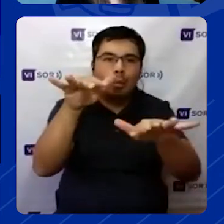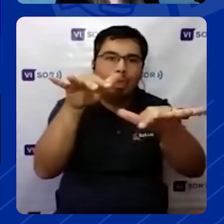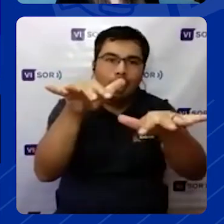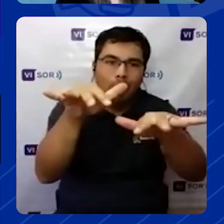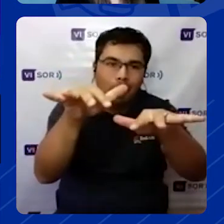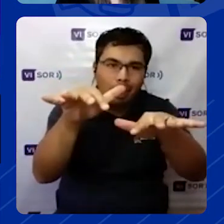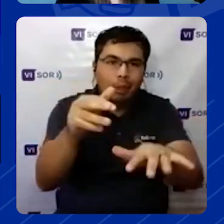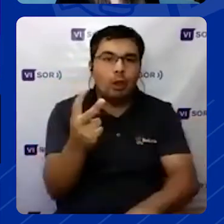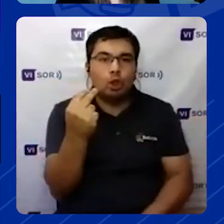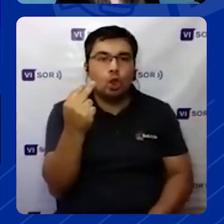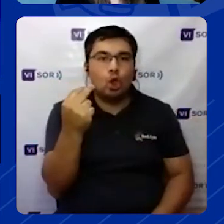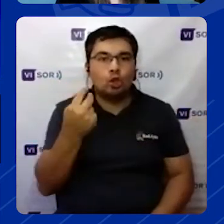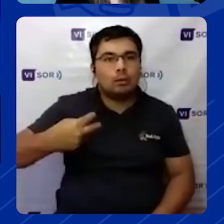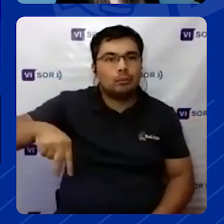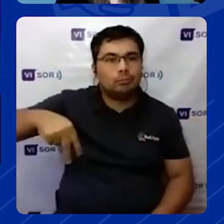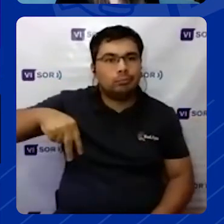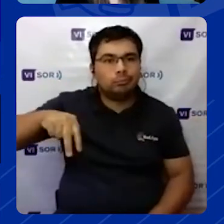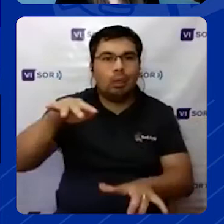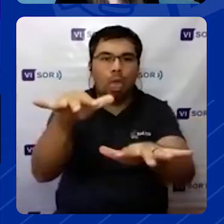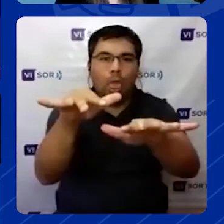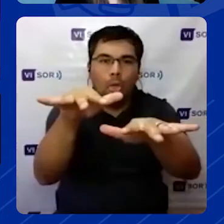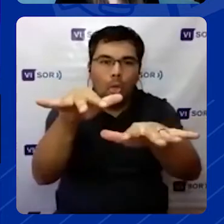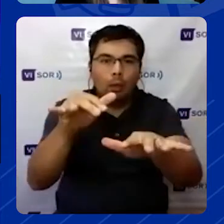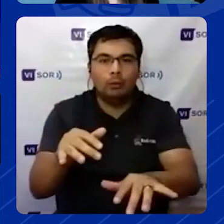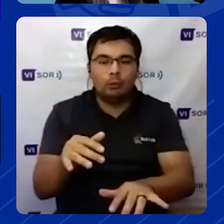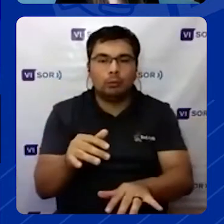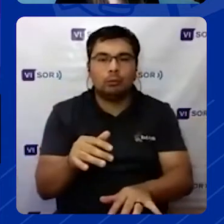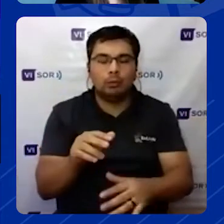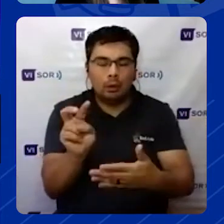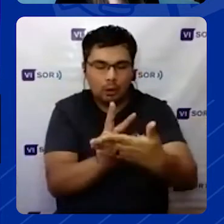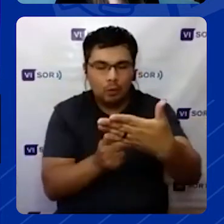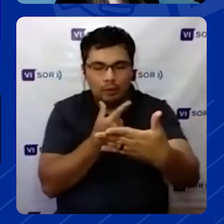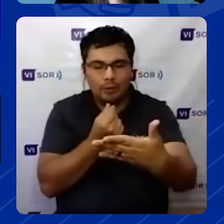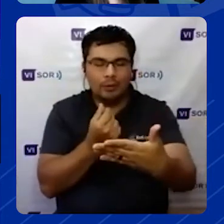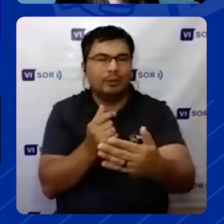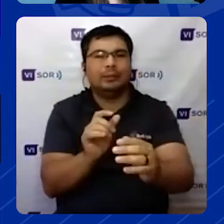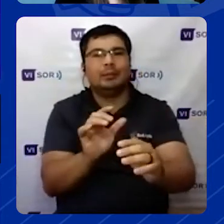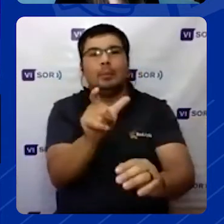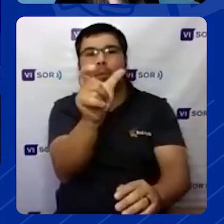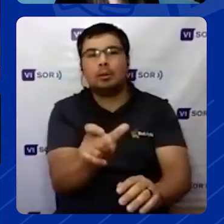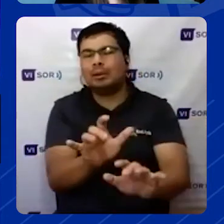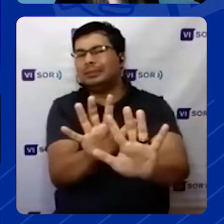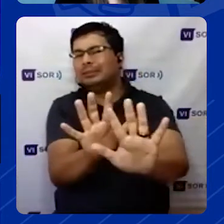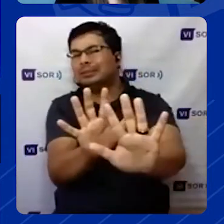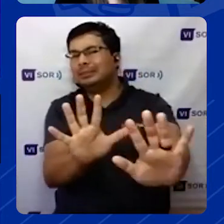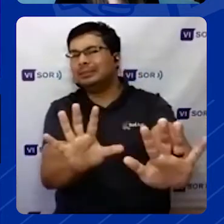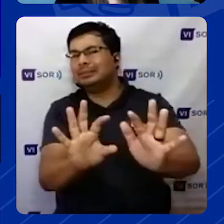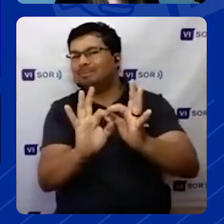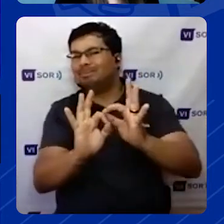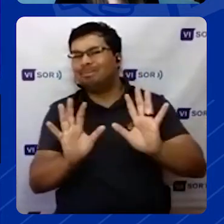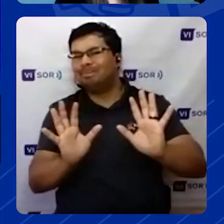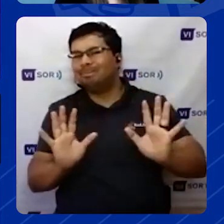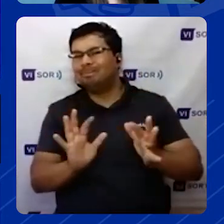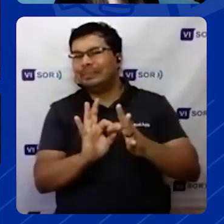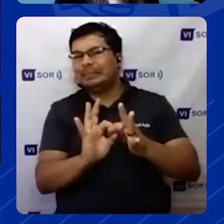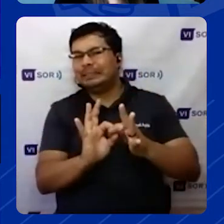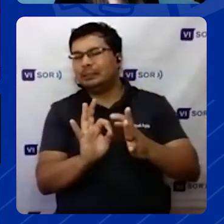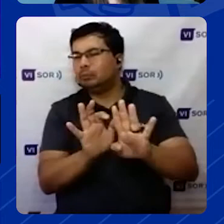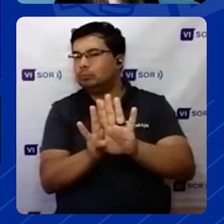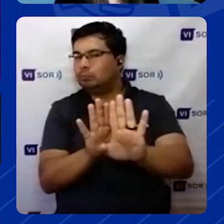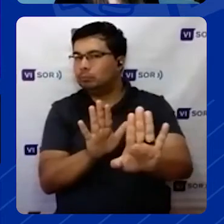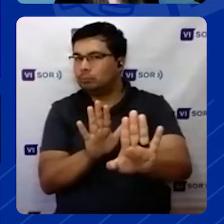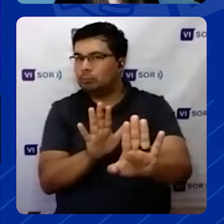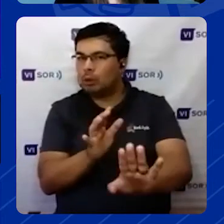Vamos, acaban renegando, ya les digo yo. Por lo tanto, yo creo que tiene que enfocarse de otra